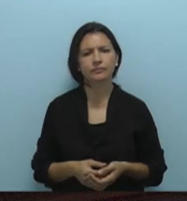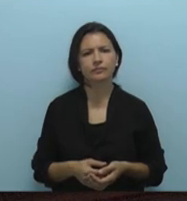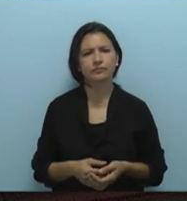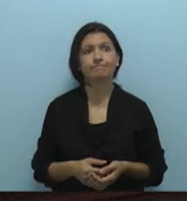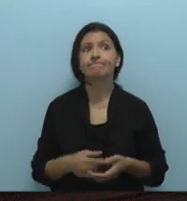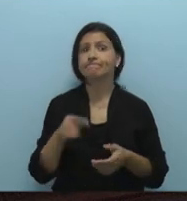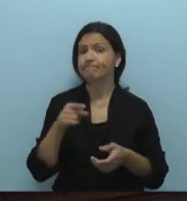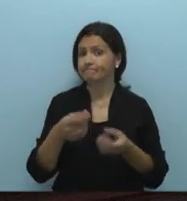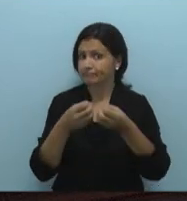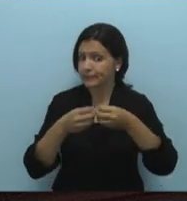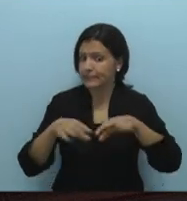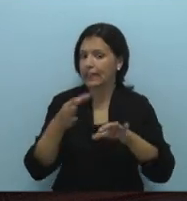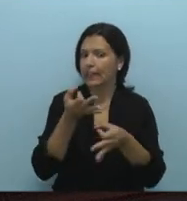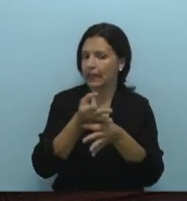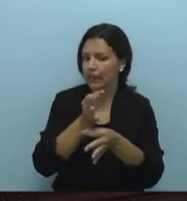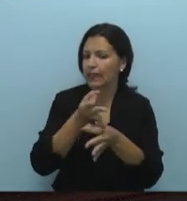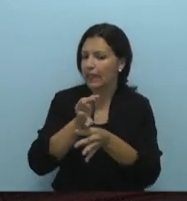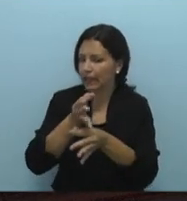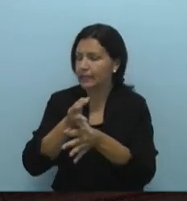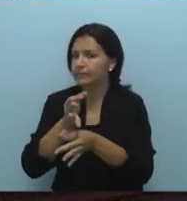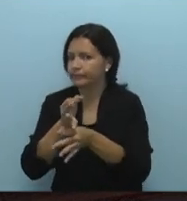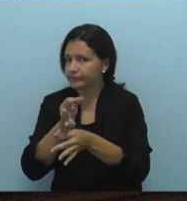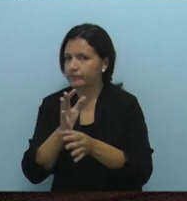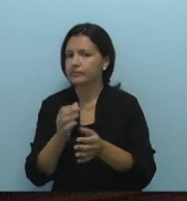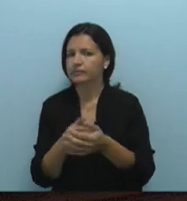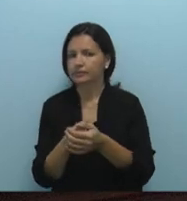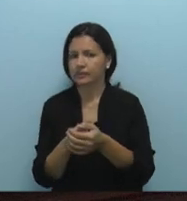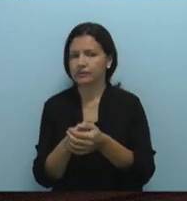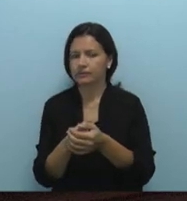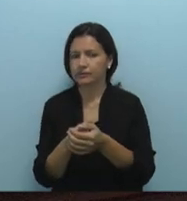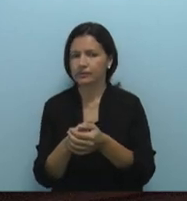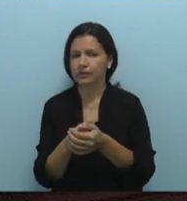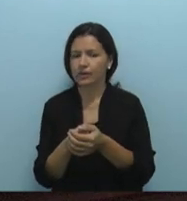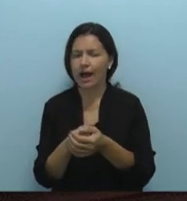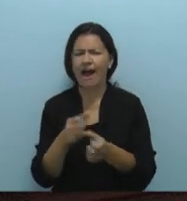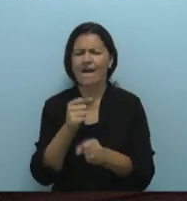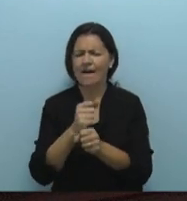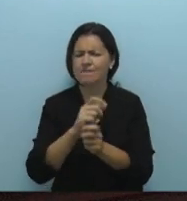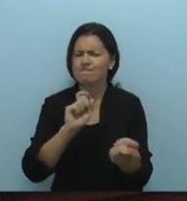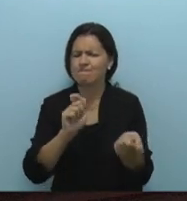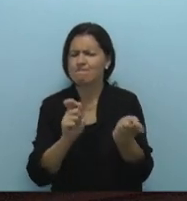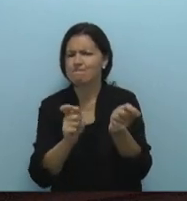a educar y donde no solamente el voluntariado educando y transformando